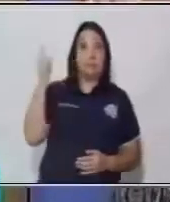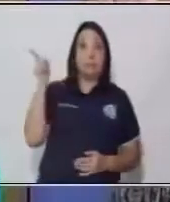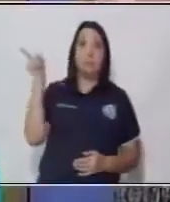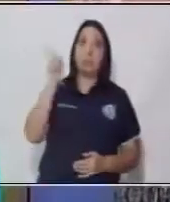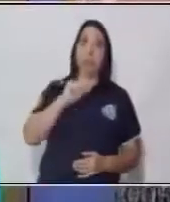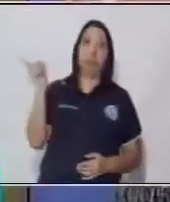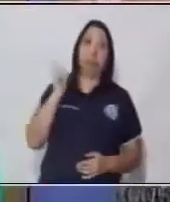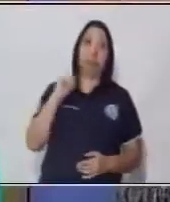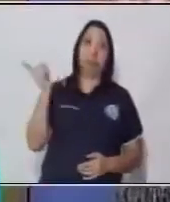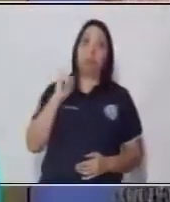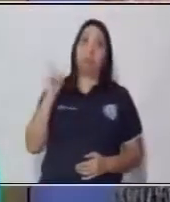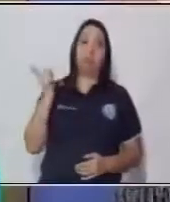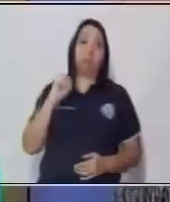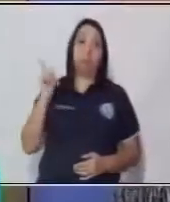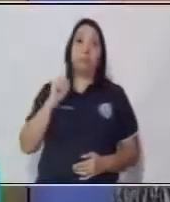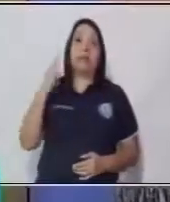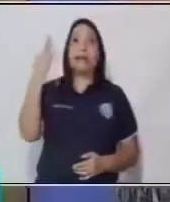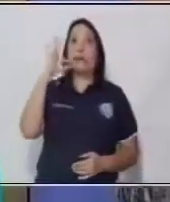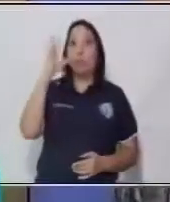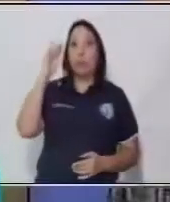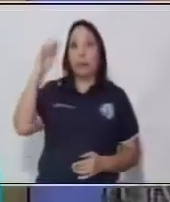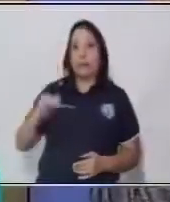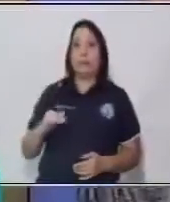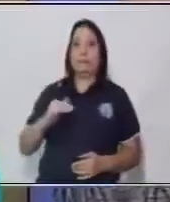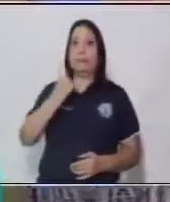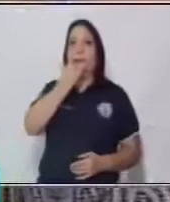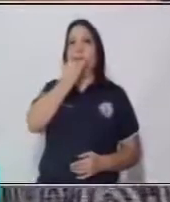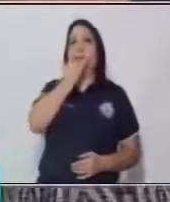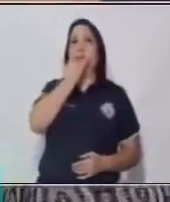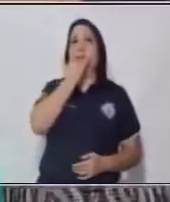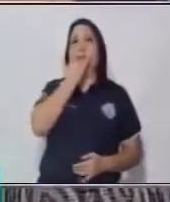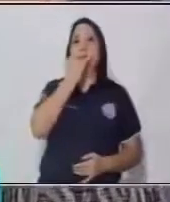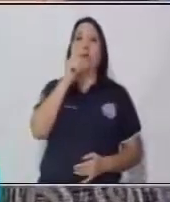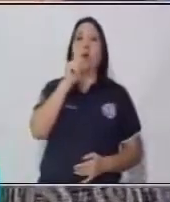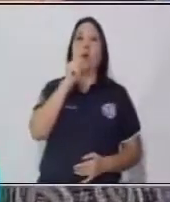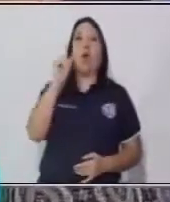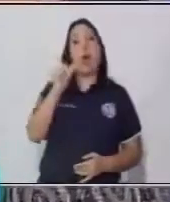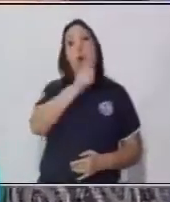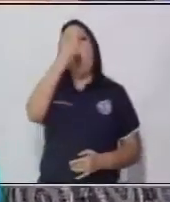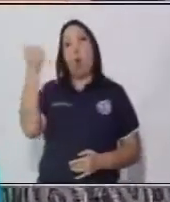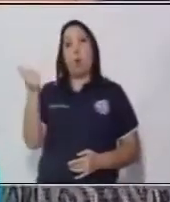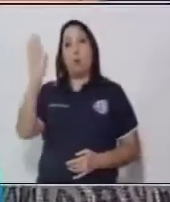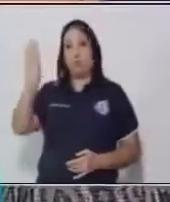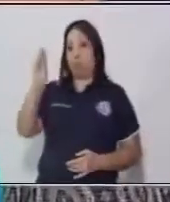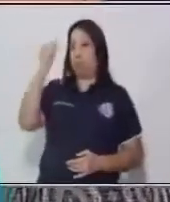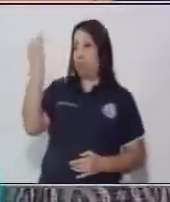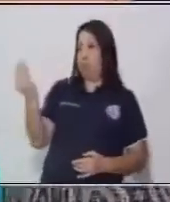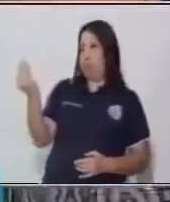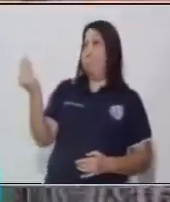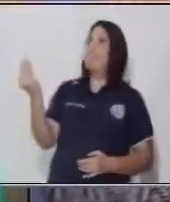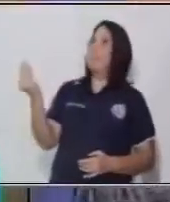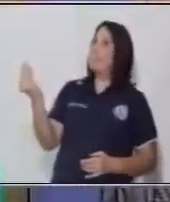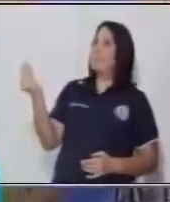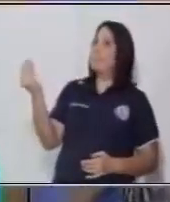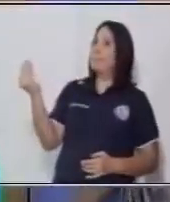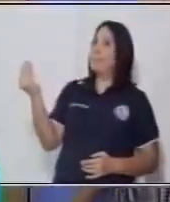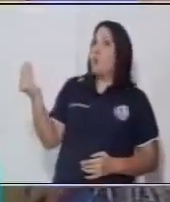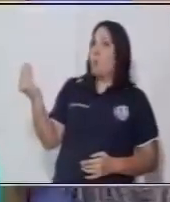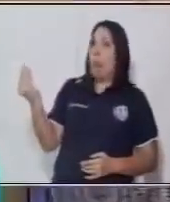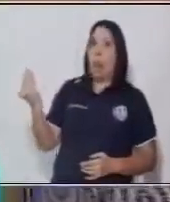No, no está acá. Es una niña. Entonces tenemos que descifrar en cuál podemos